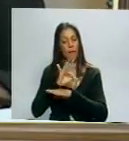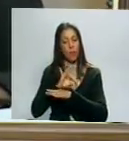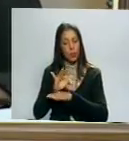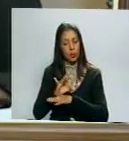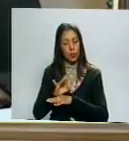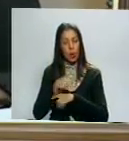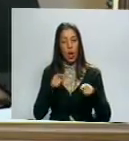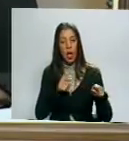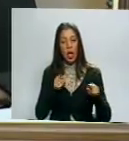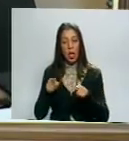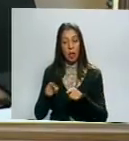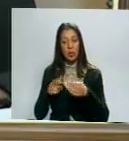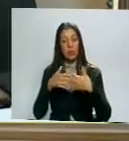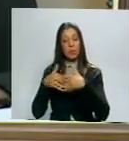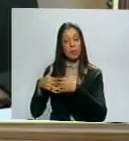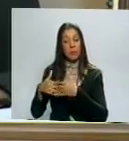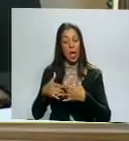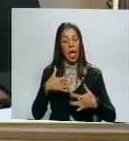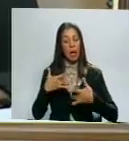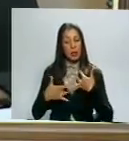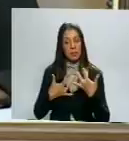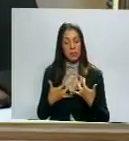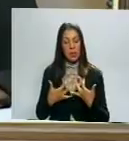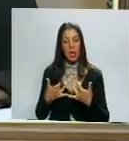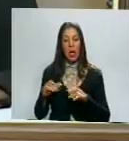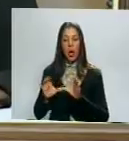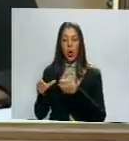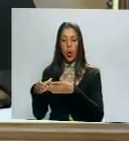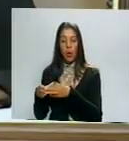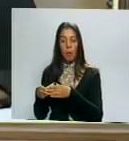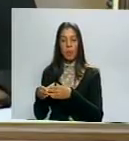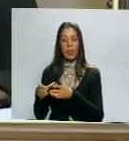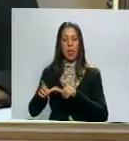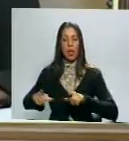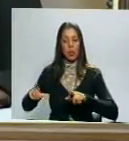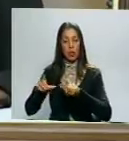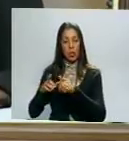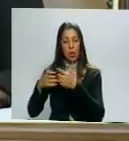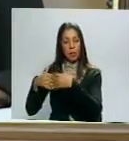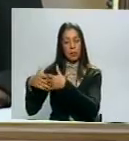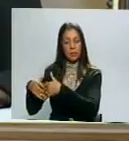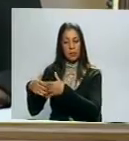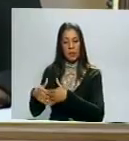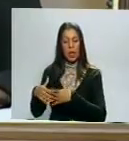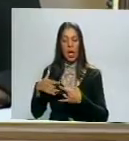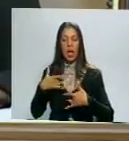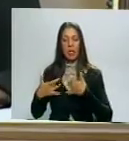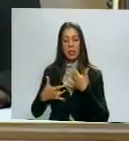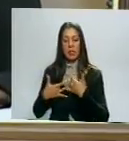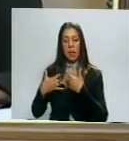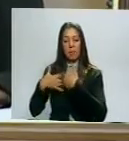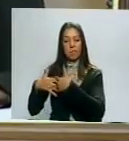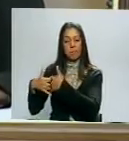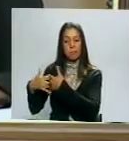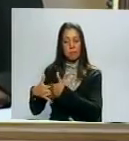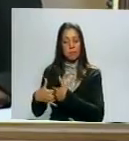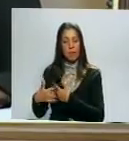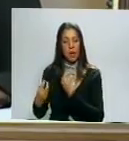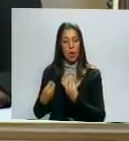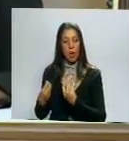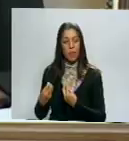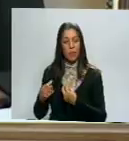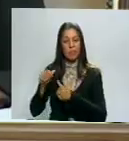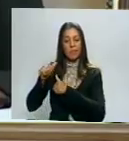desarrollen actividades socioproductivas. El Comité Local de Abastecimiento y Producción, que desarrolla actividades socioproductivas, se